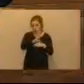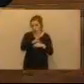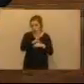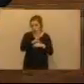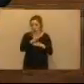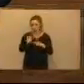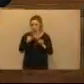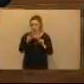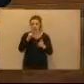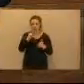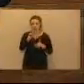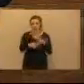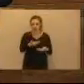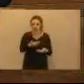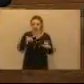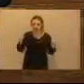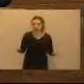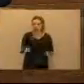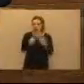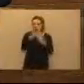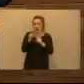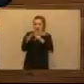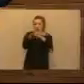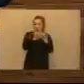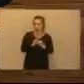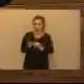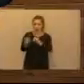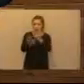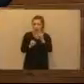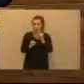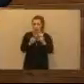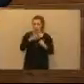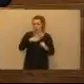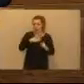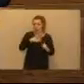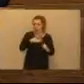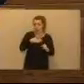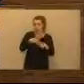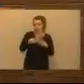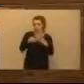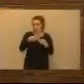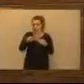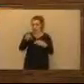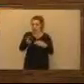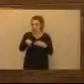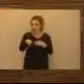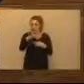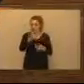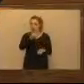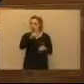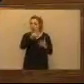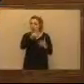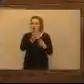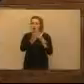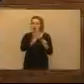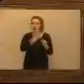llevando a cabo acciones de protección de algunos bienes y manifestaciones inmateriales mediante su declaración de bien de